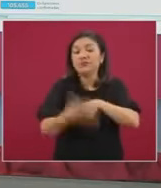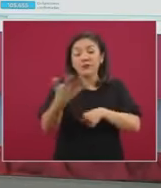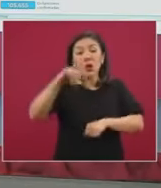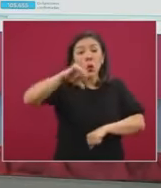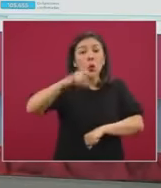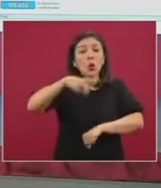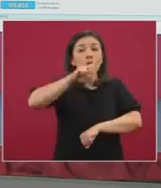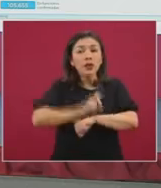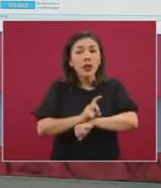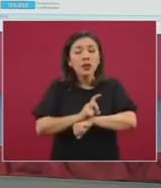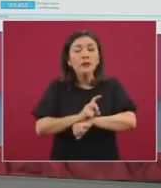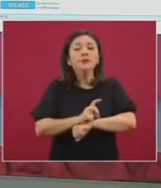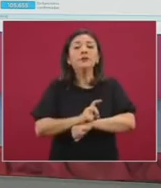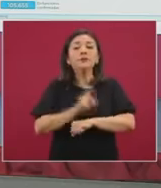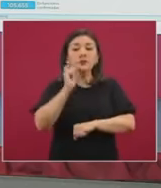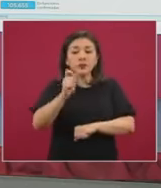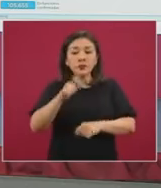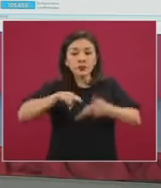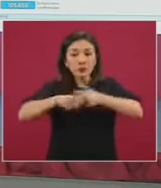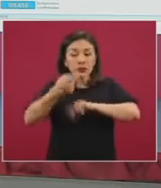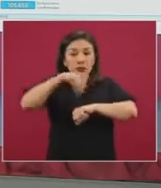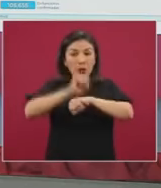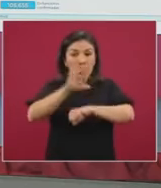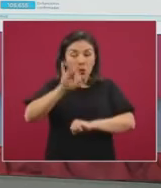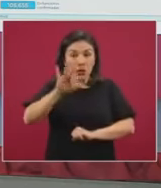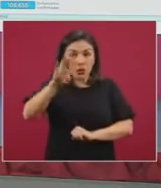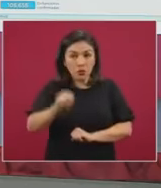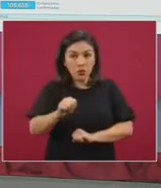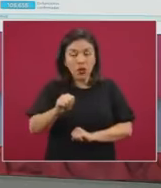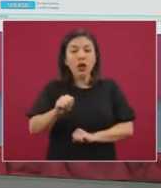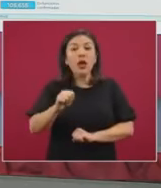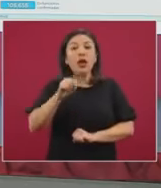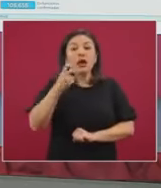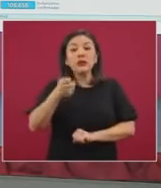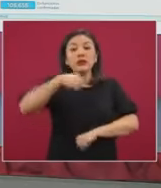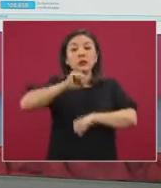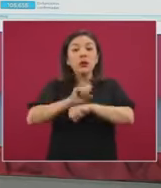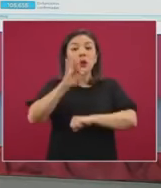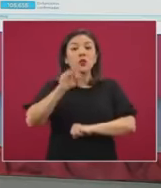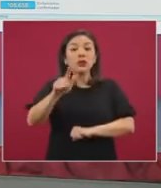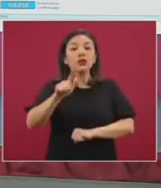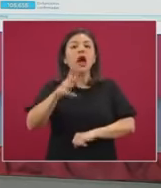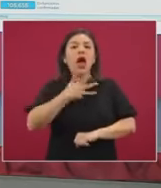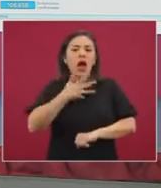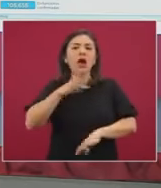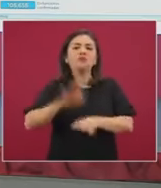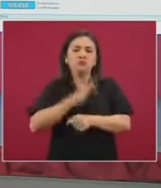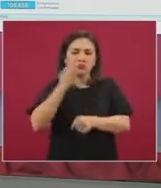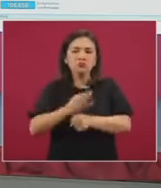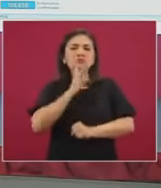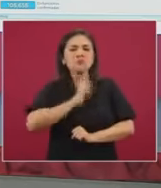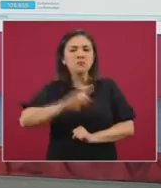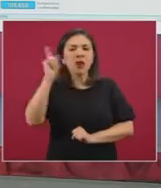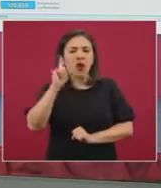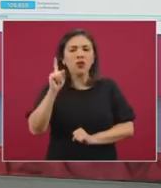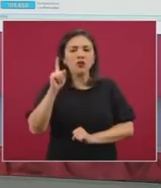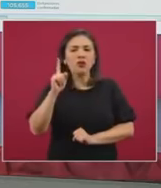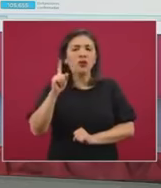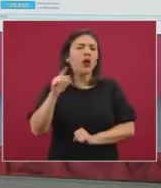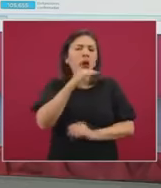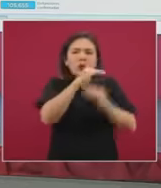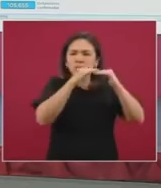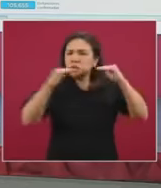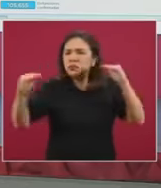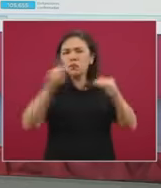de hoy, que estamos abriendo la semana 49, ya la semana 47 está mucho más estable en todas